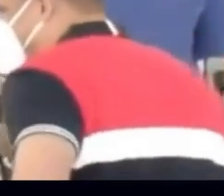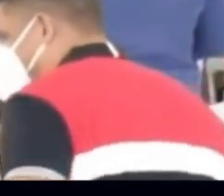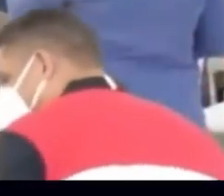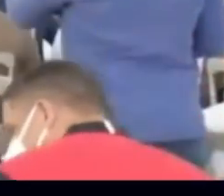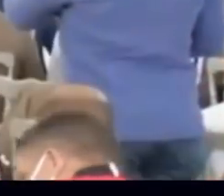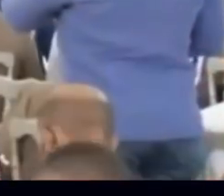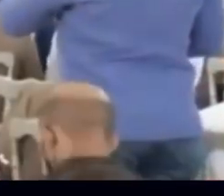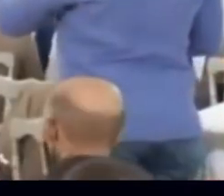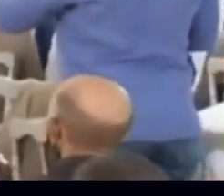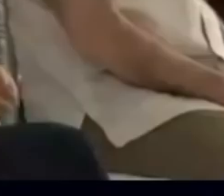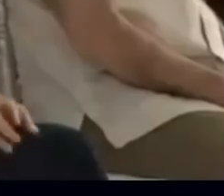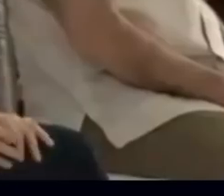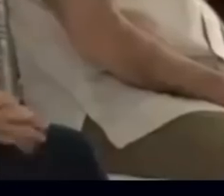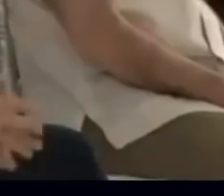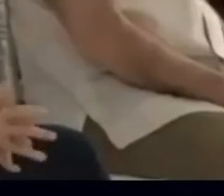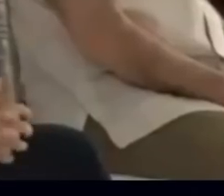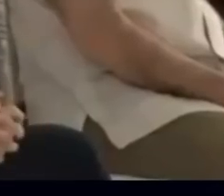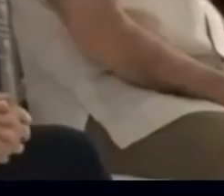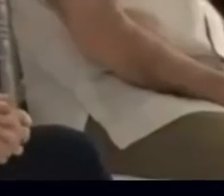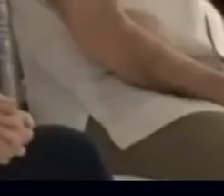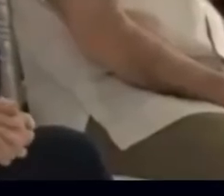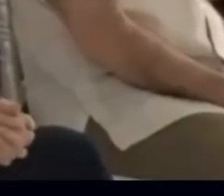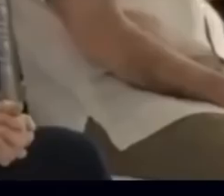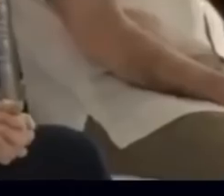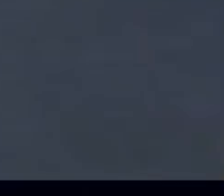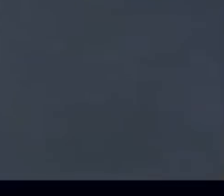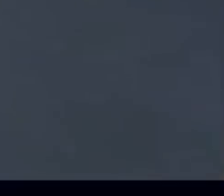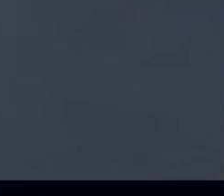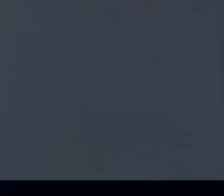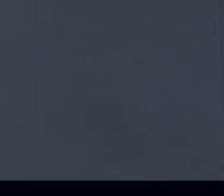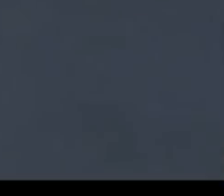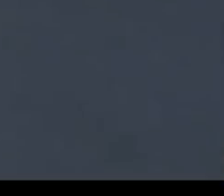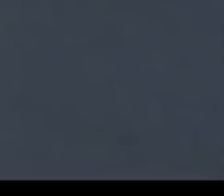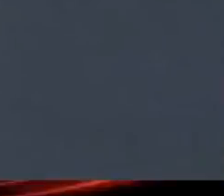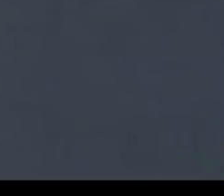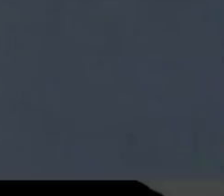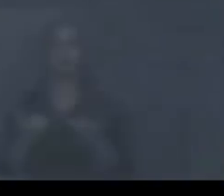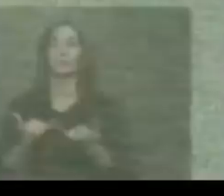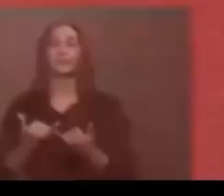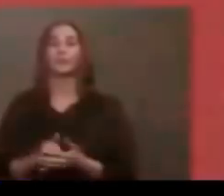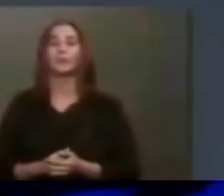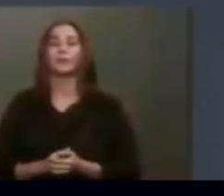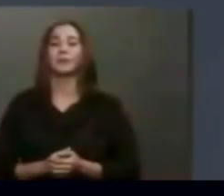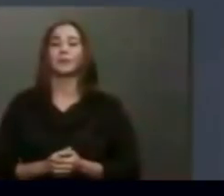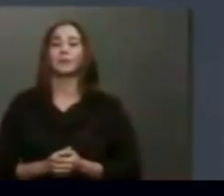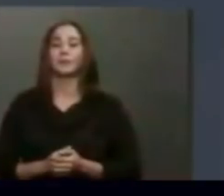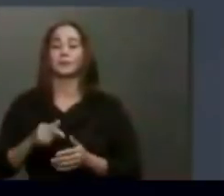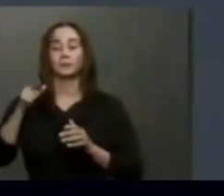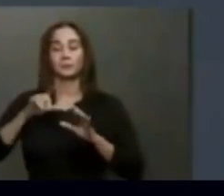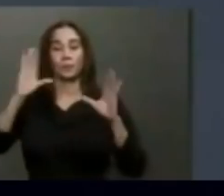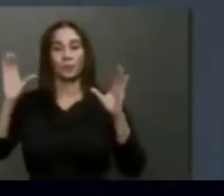Así que damas y caballeros, señoras y señores, sean todos bienvenidas y bienvenidos a